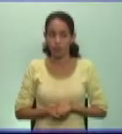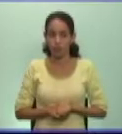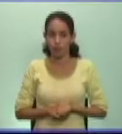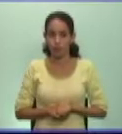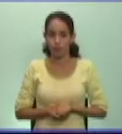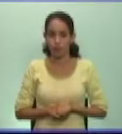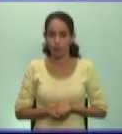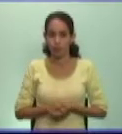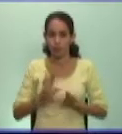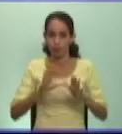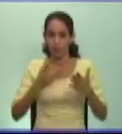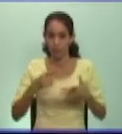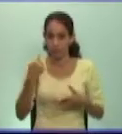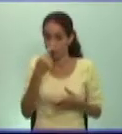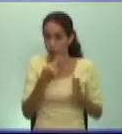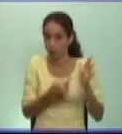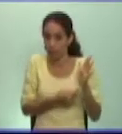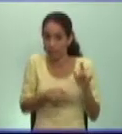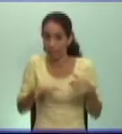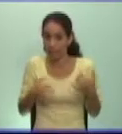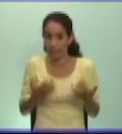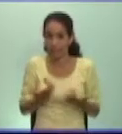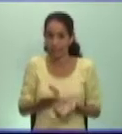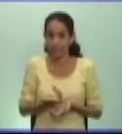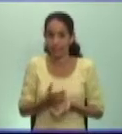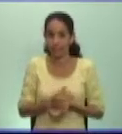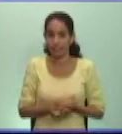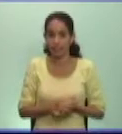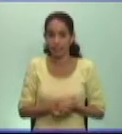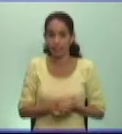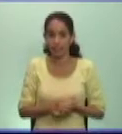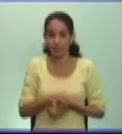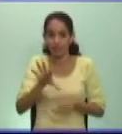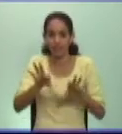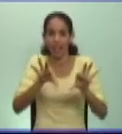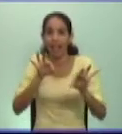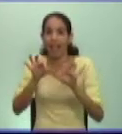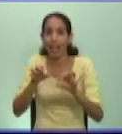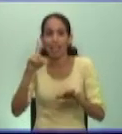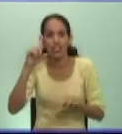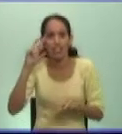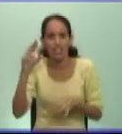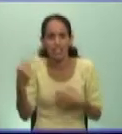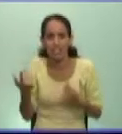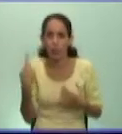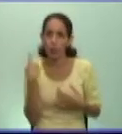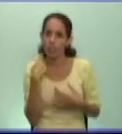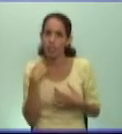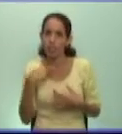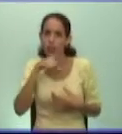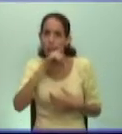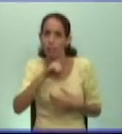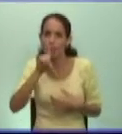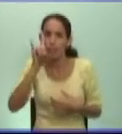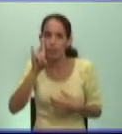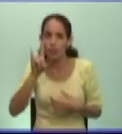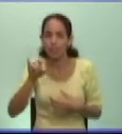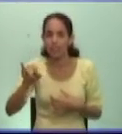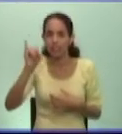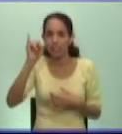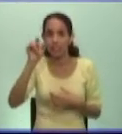tienen sus particularidades, sobre todo con las elecciones de 1981, porque hay un renacer en la